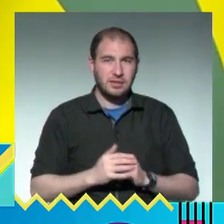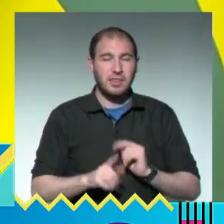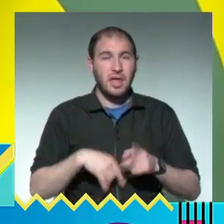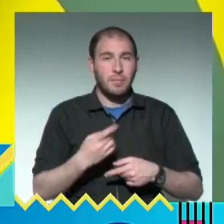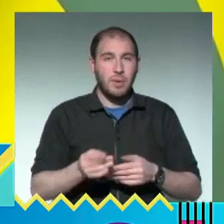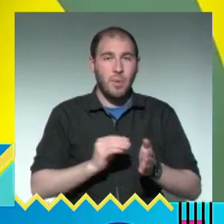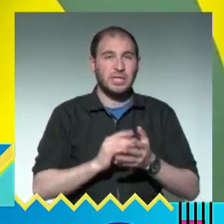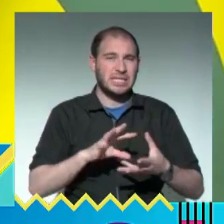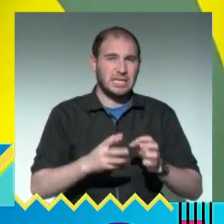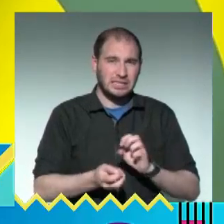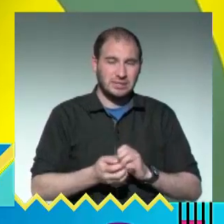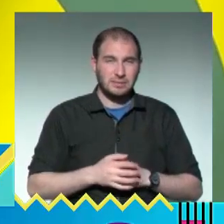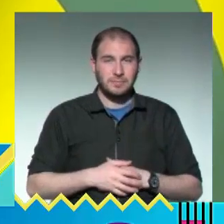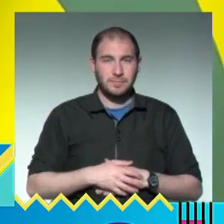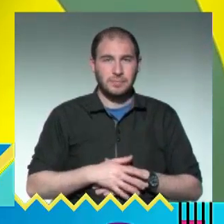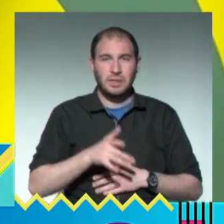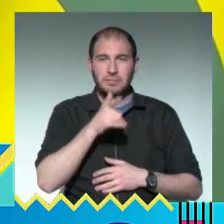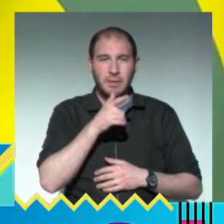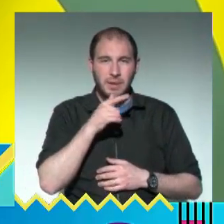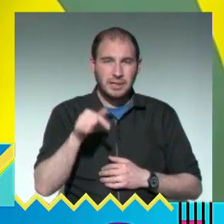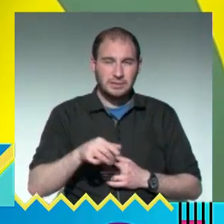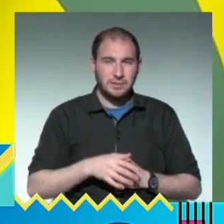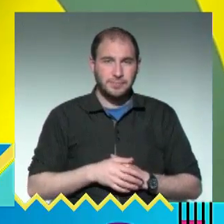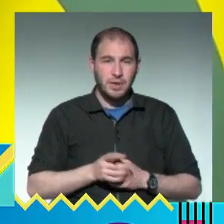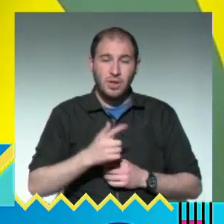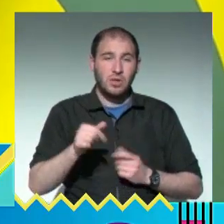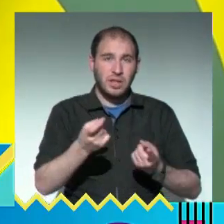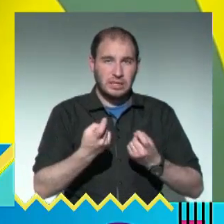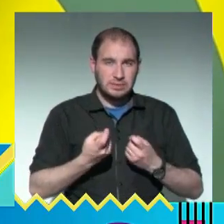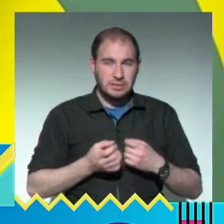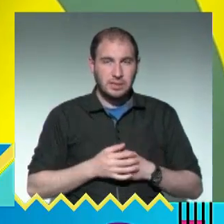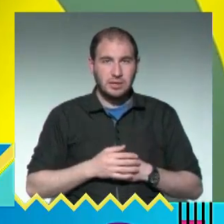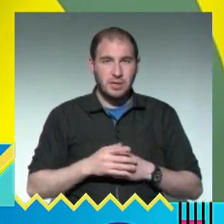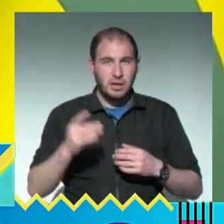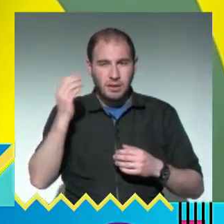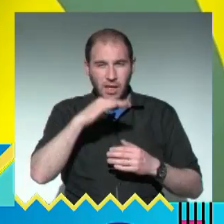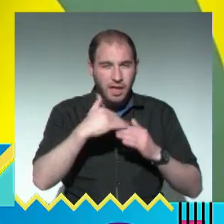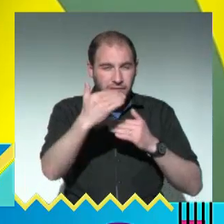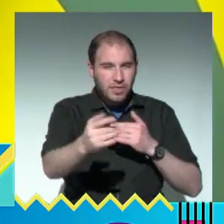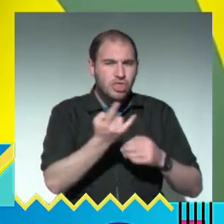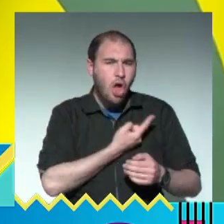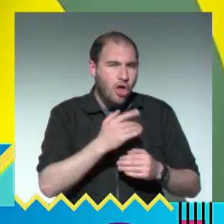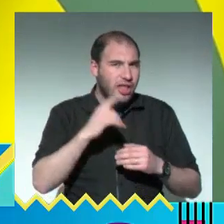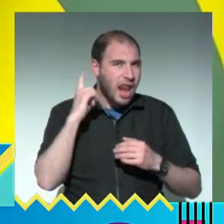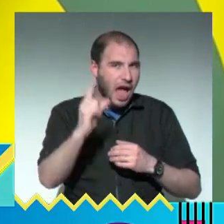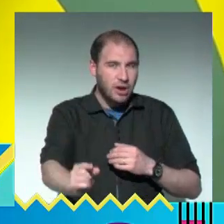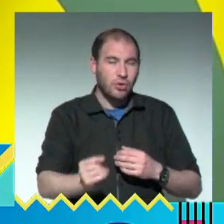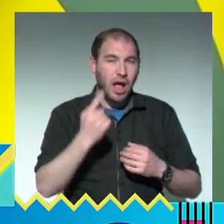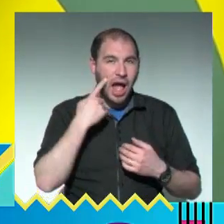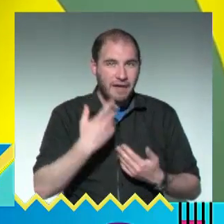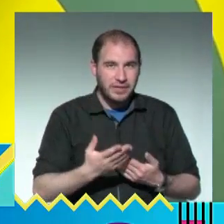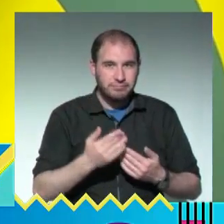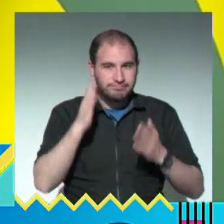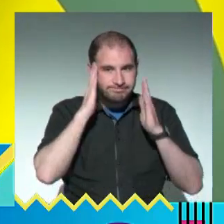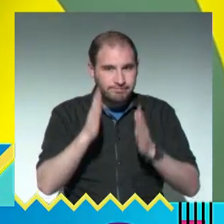aparecen momentos de crisis. Entonces, me parece que necesitamos tener un horizonte de largo plazo para